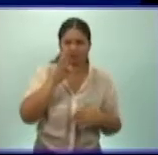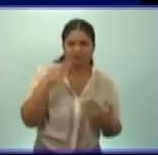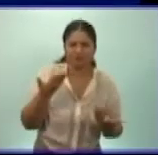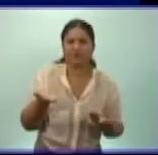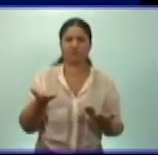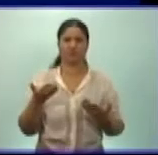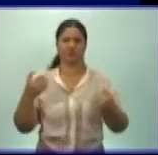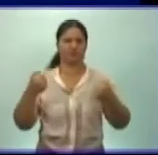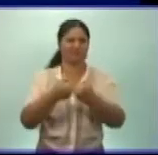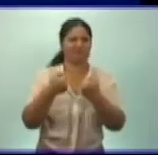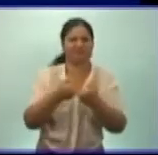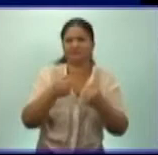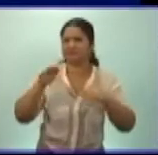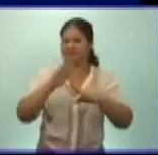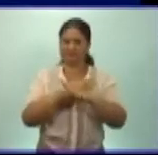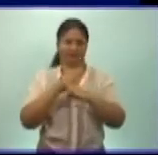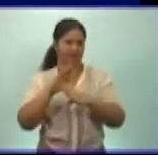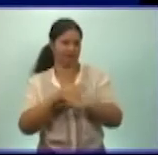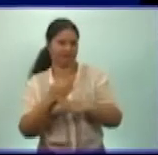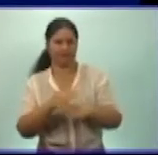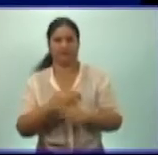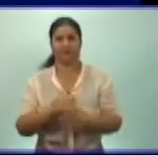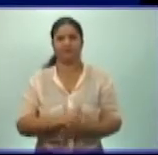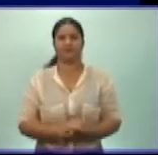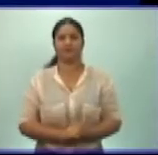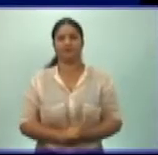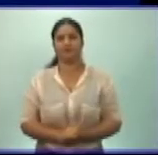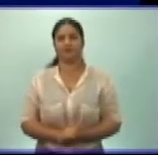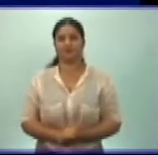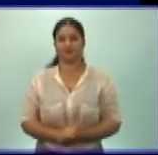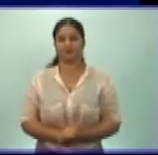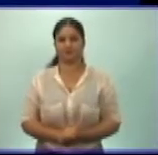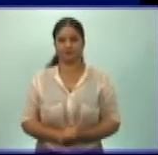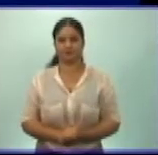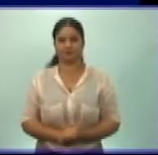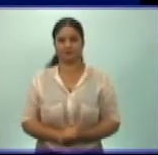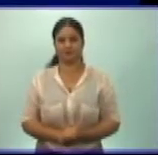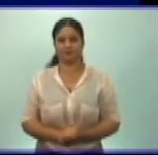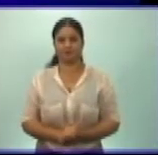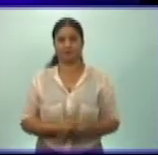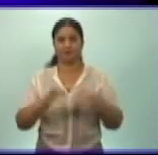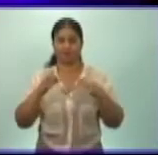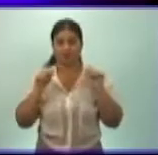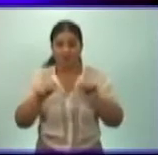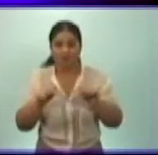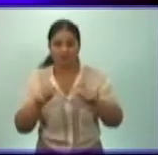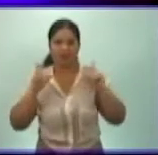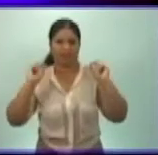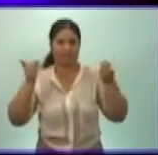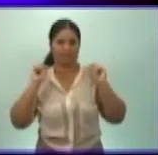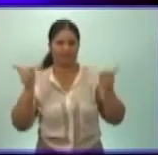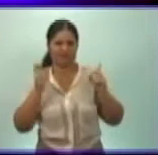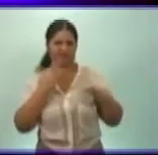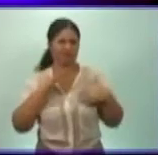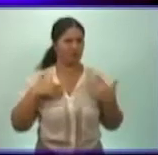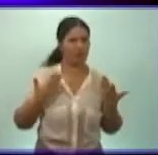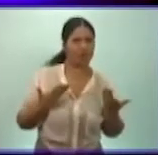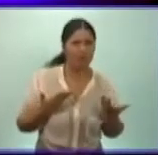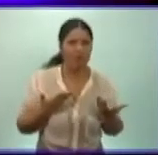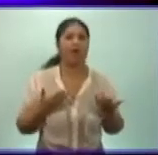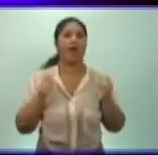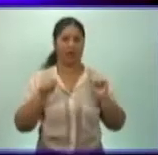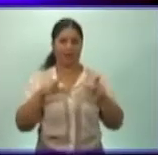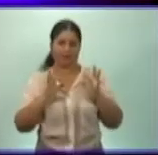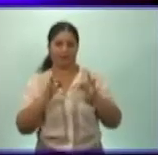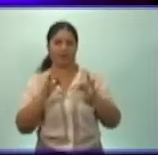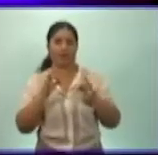corte rodeada de funcionarios capaces, mediante una política enérgica, lograr restablecer el